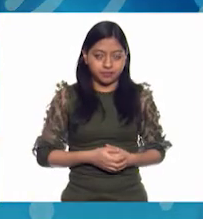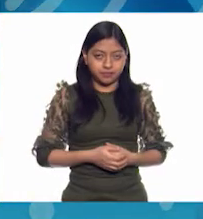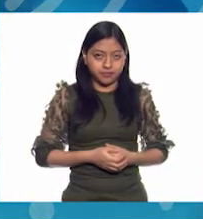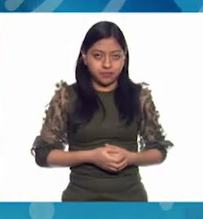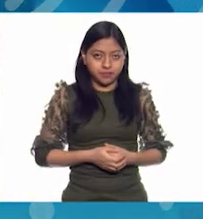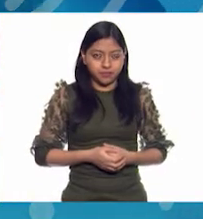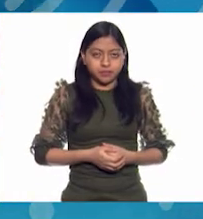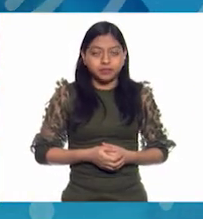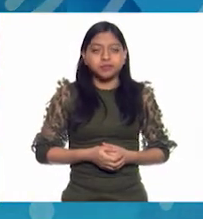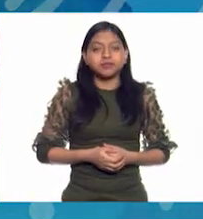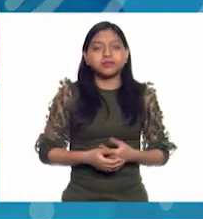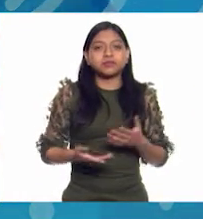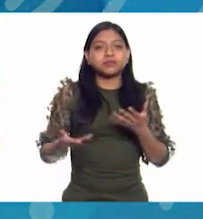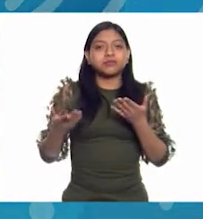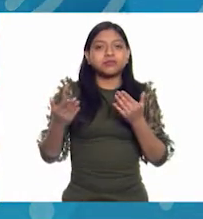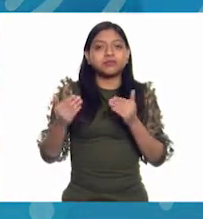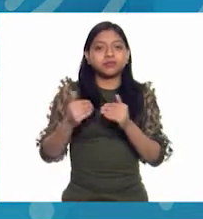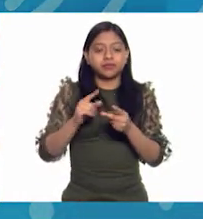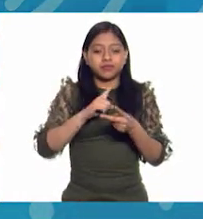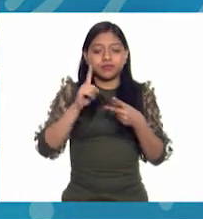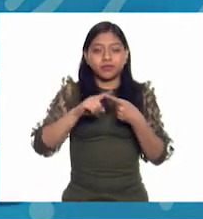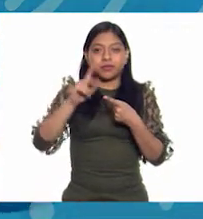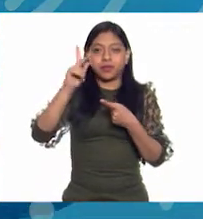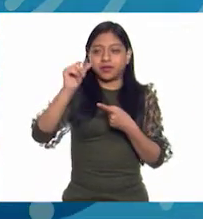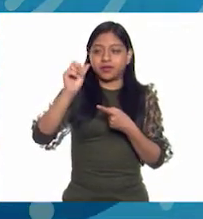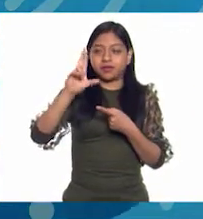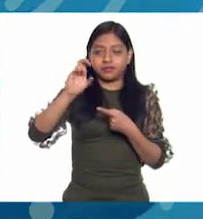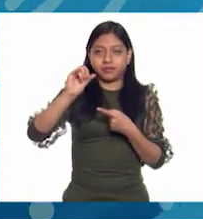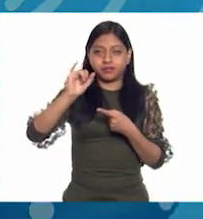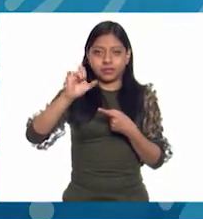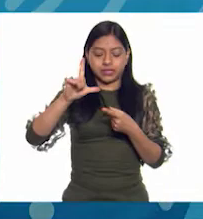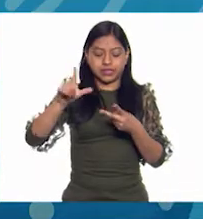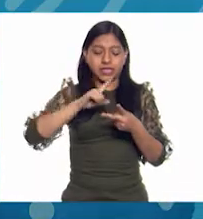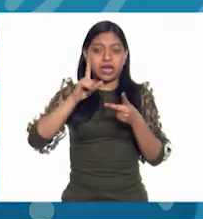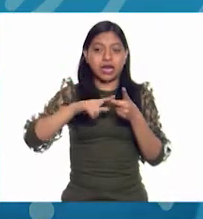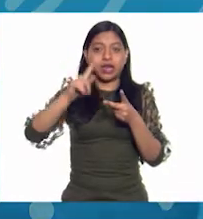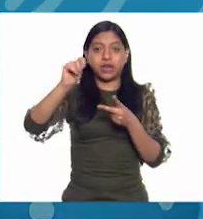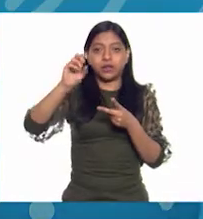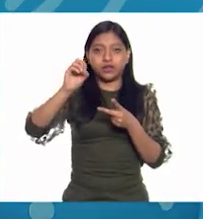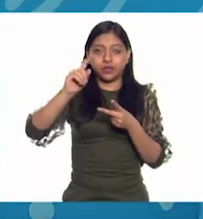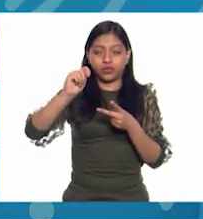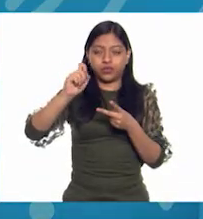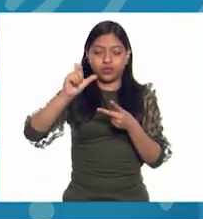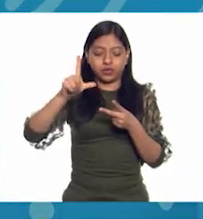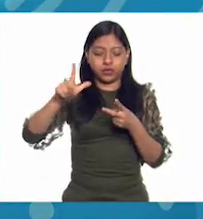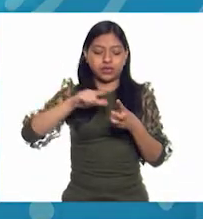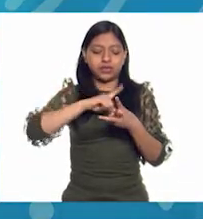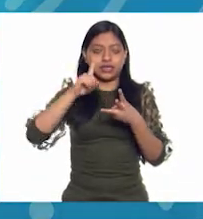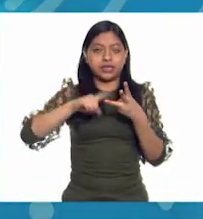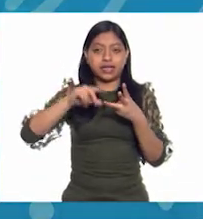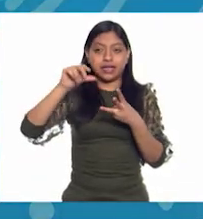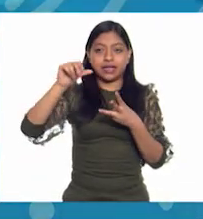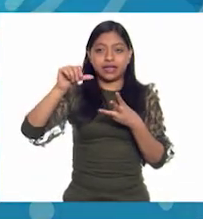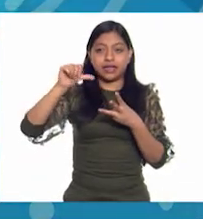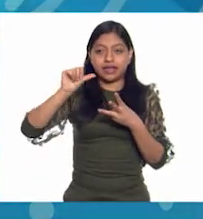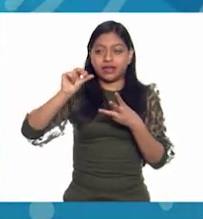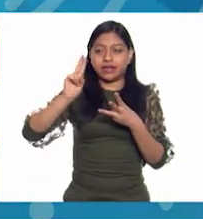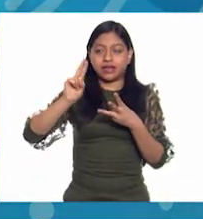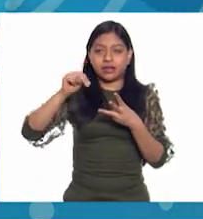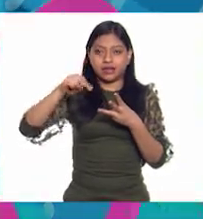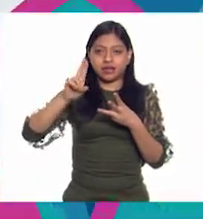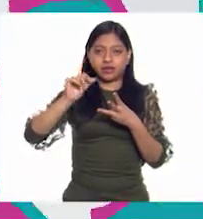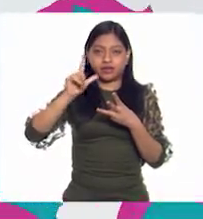parcial, eclipse solar total y eclipse anular de